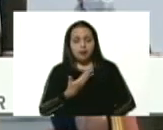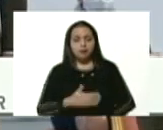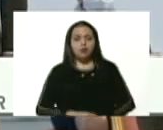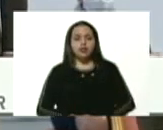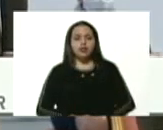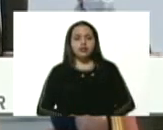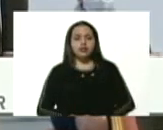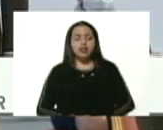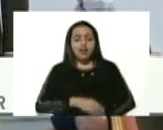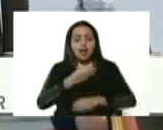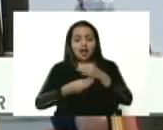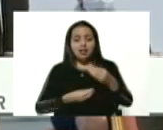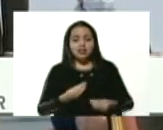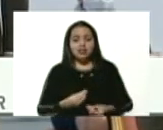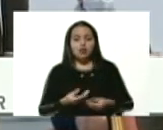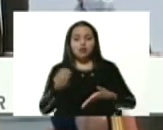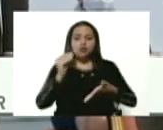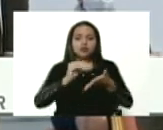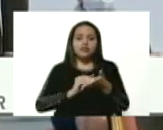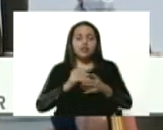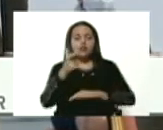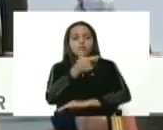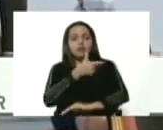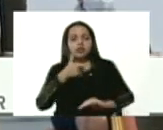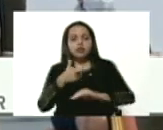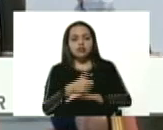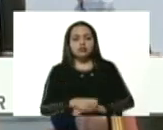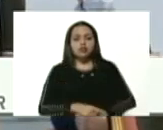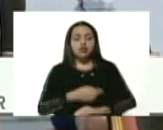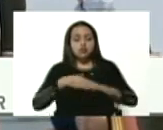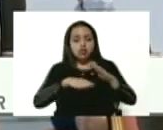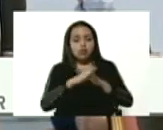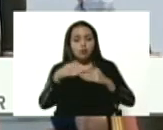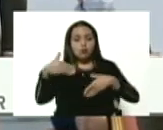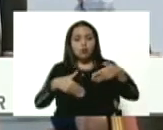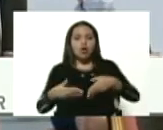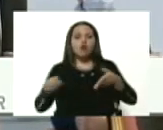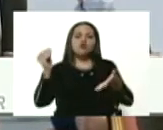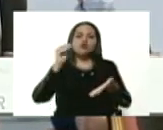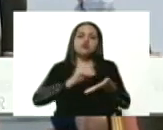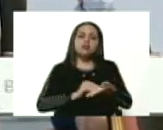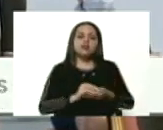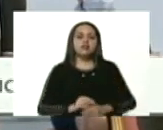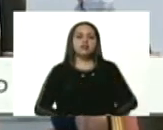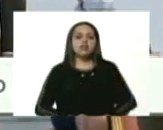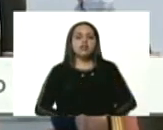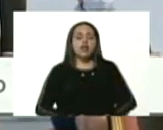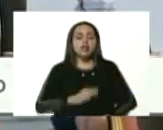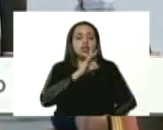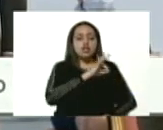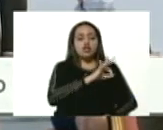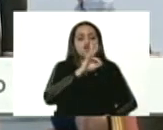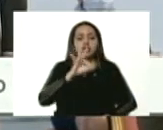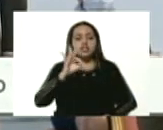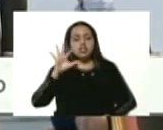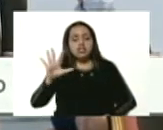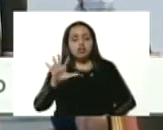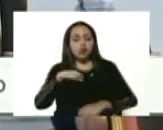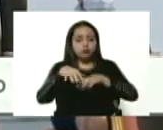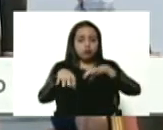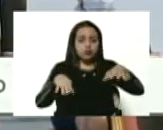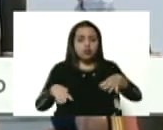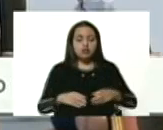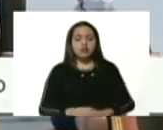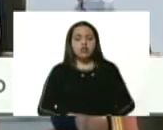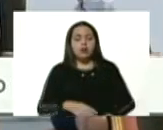gobernadores y gobernadoras, donde iremos a votar nuevamente en los 335 municipios para